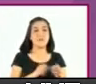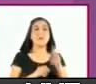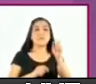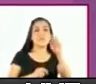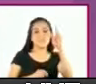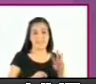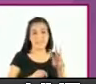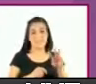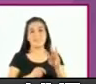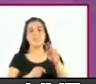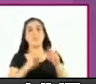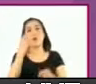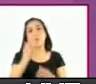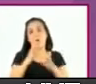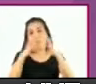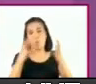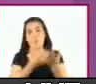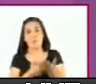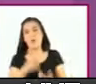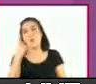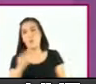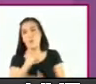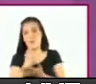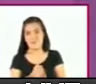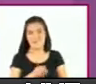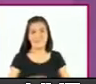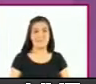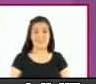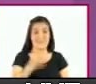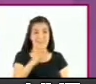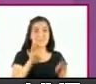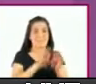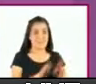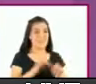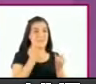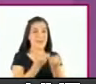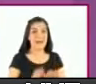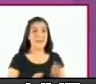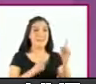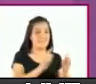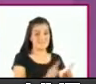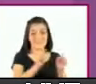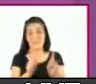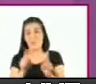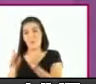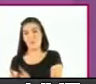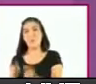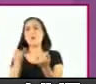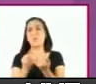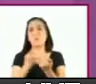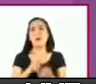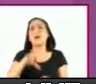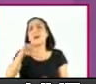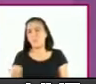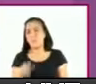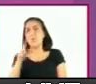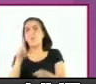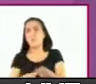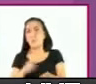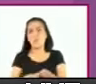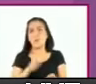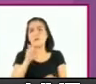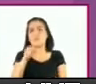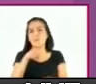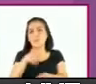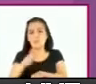azul. 3 globos rosas y uno azul. Si se continúa haciendo la tira de globos, ¿de qué color será el globo que ocupe el